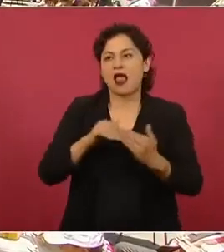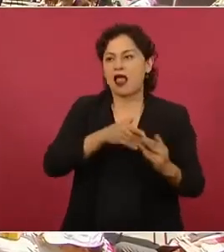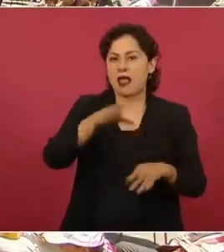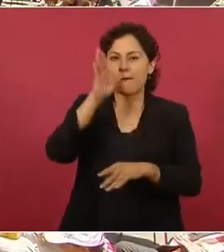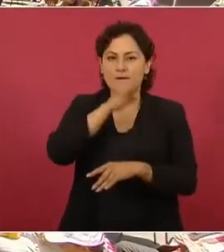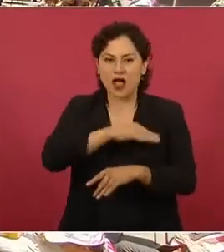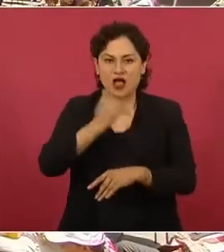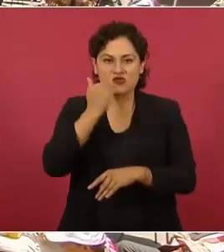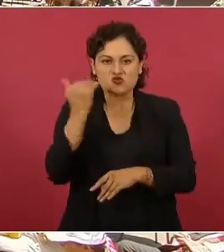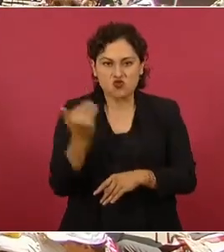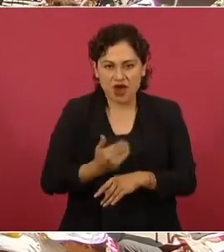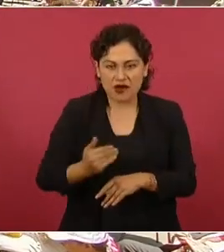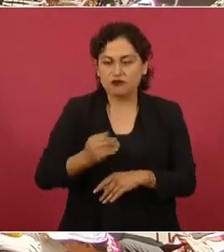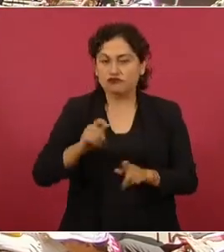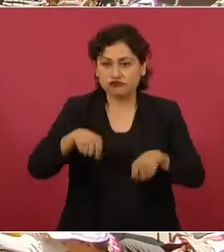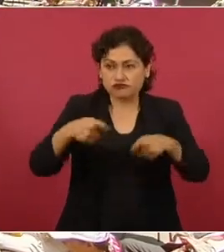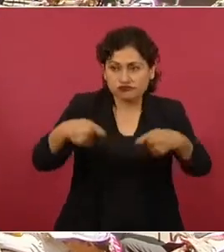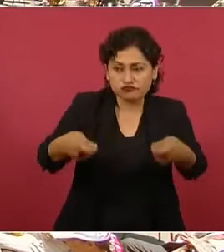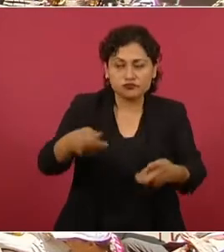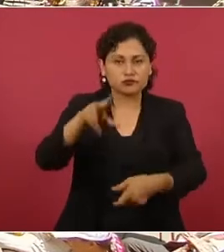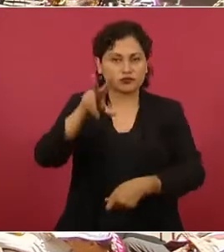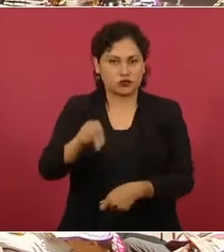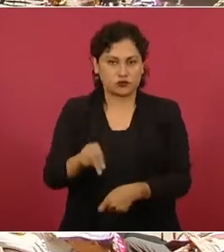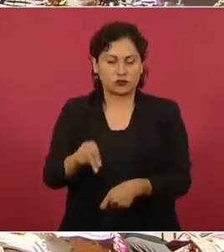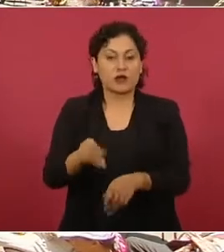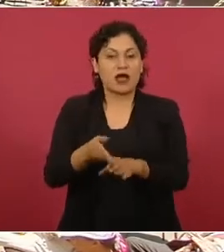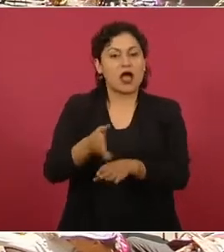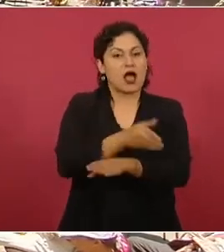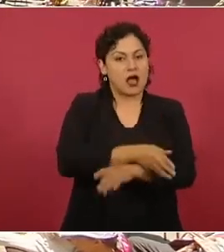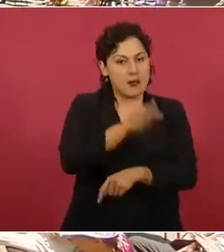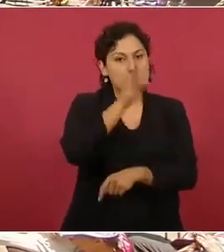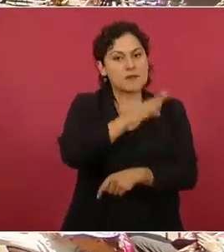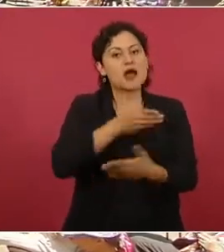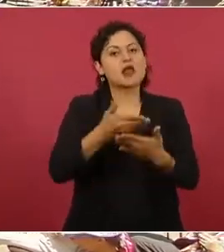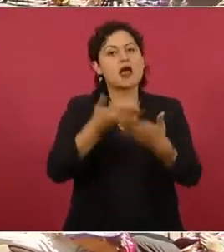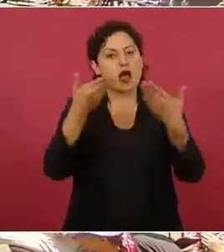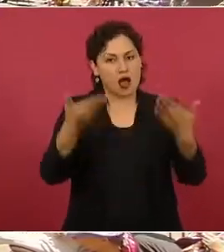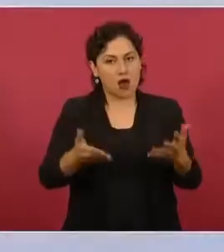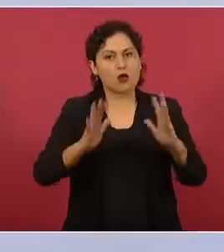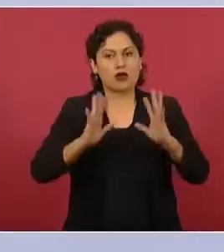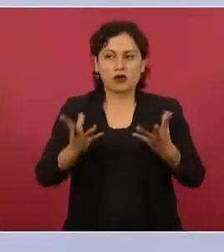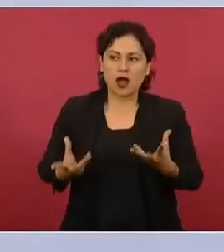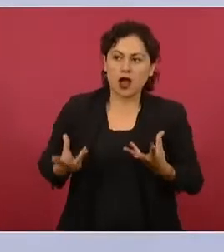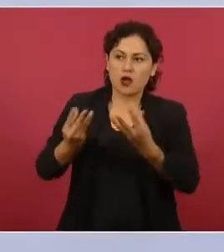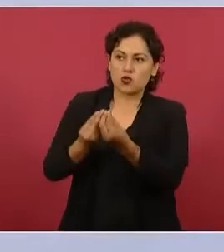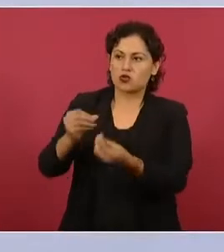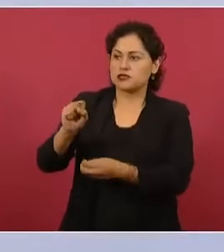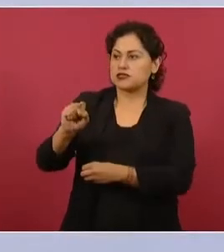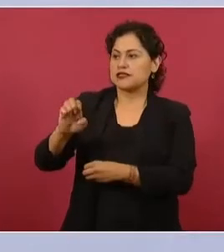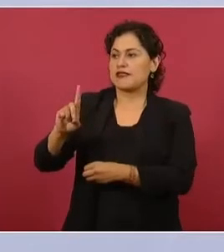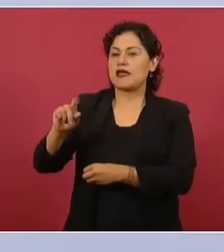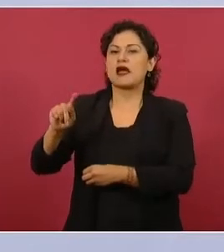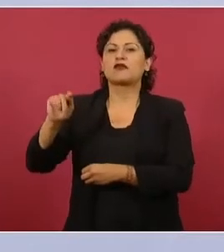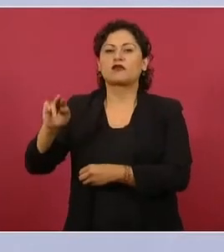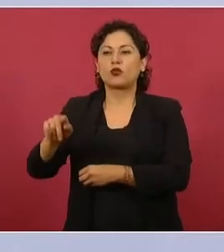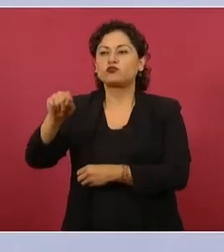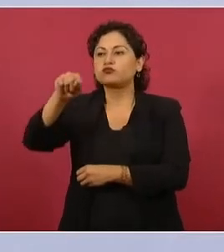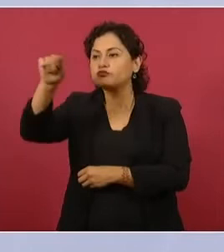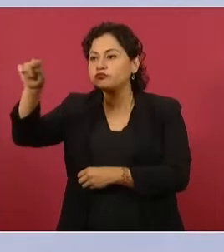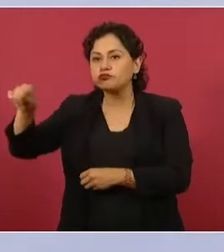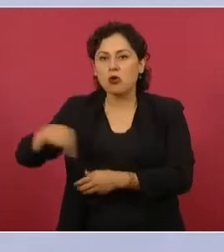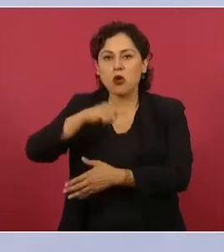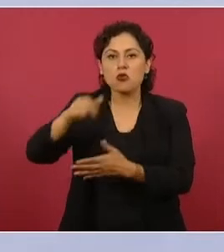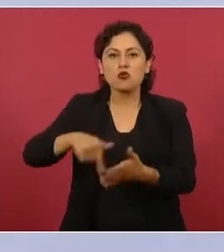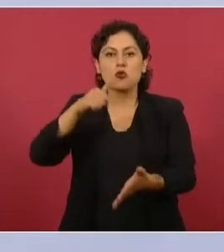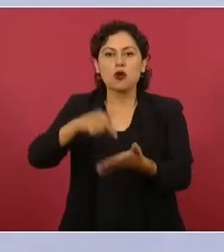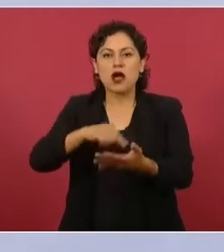que es posible arreglar lo que en el pasado se hizo mal, acompañamos las obras de regeneración urbana de SEDATU en los municipios más dañados por